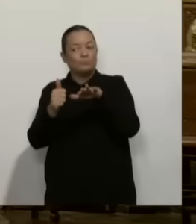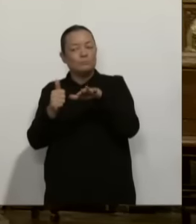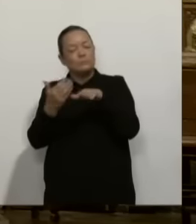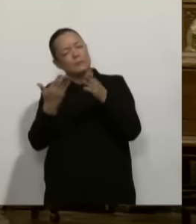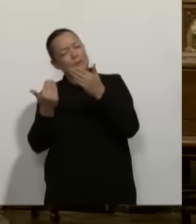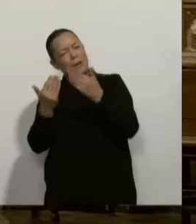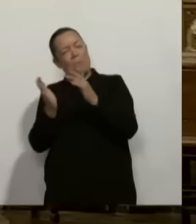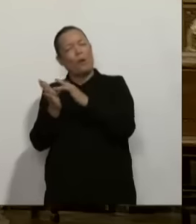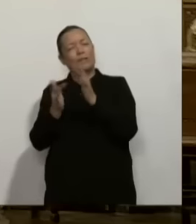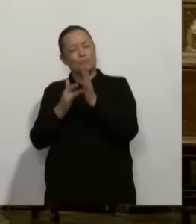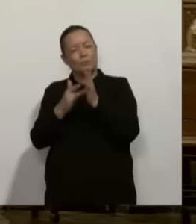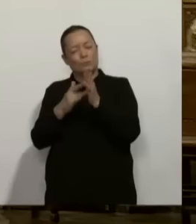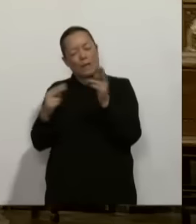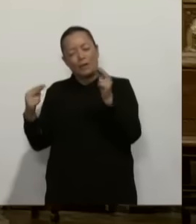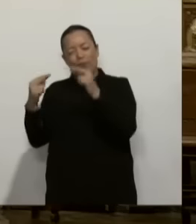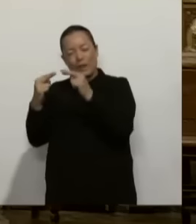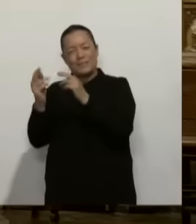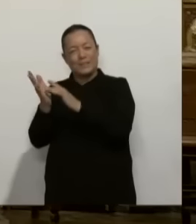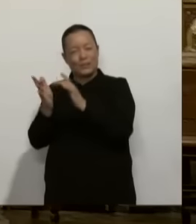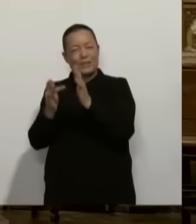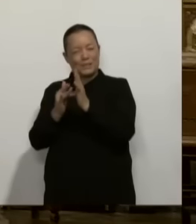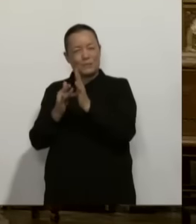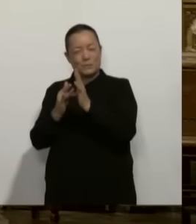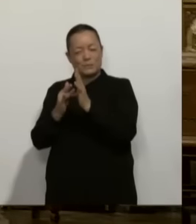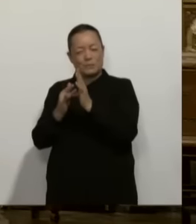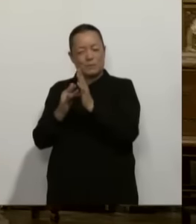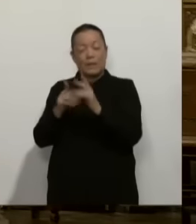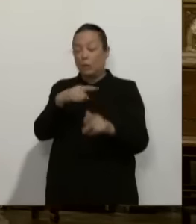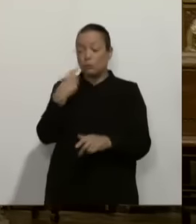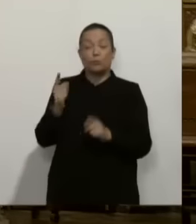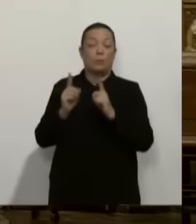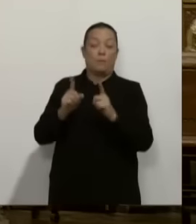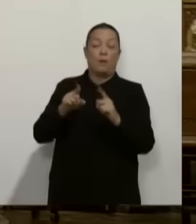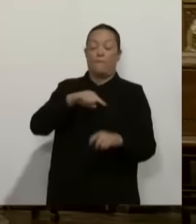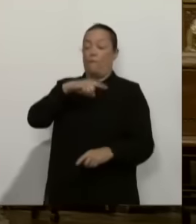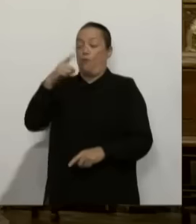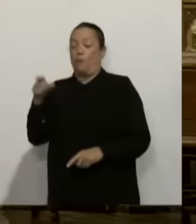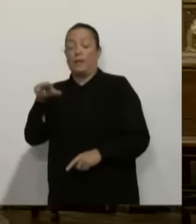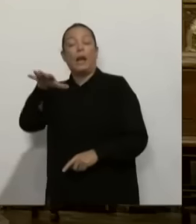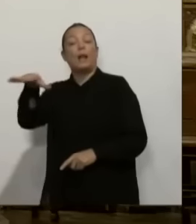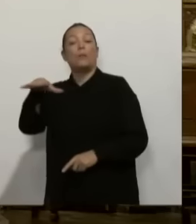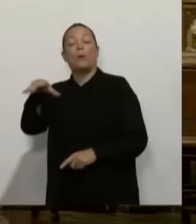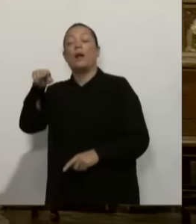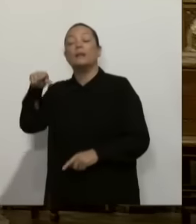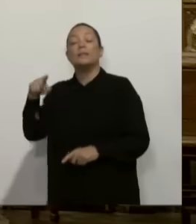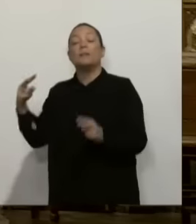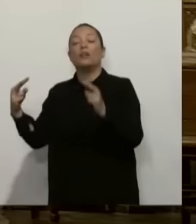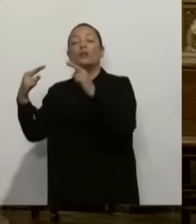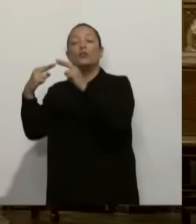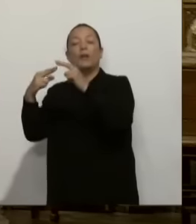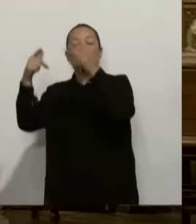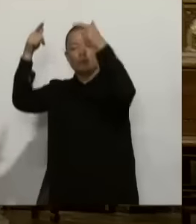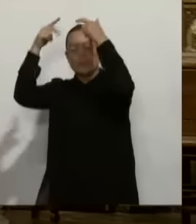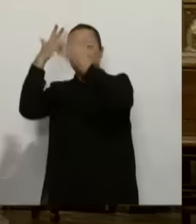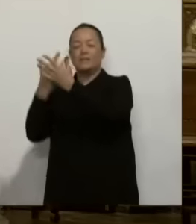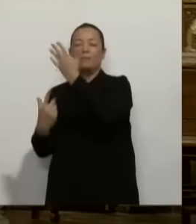así nos dice el Evangelio. Allí tenemos que volver para encontrarnos con el Dios Trinidad.